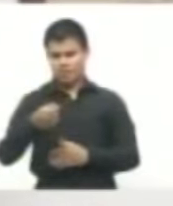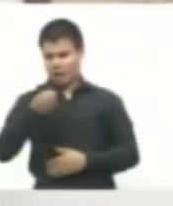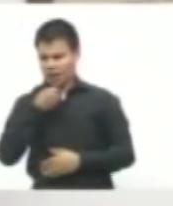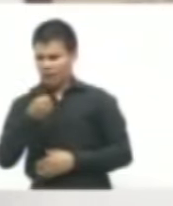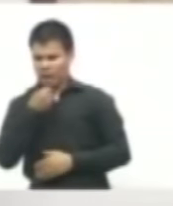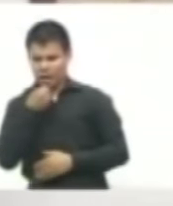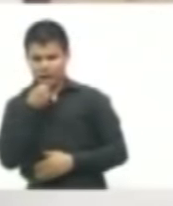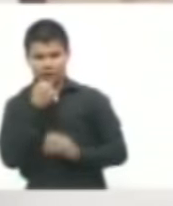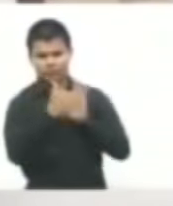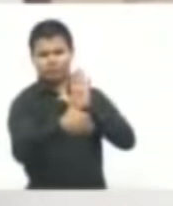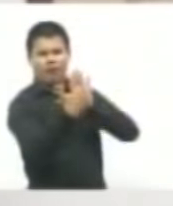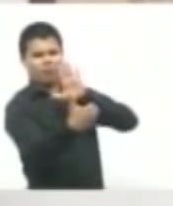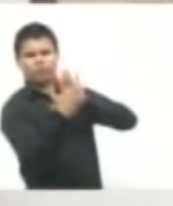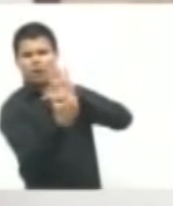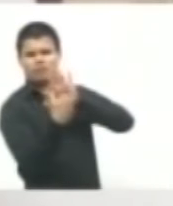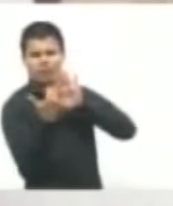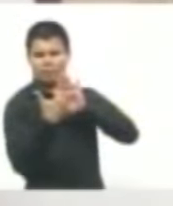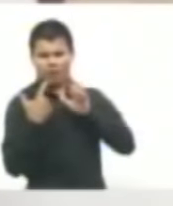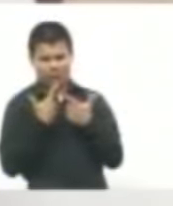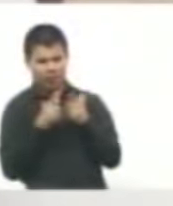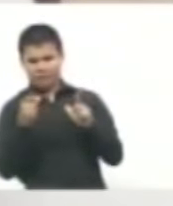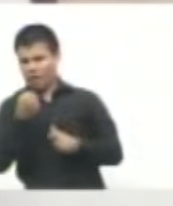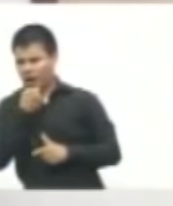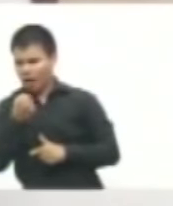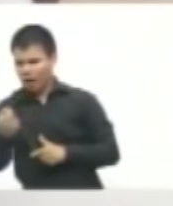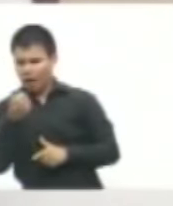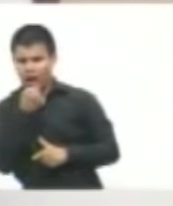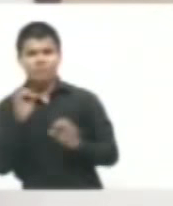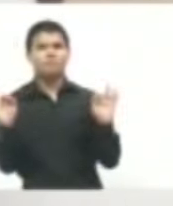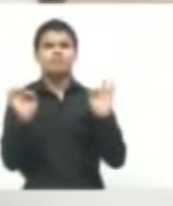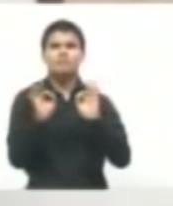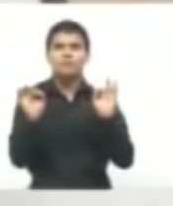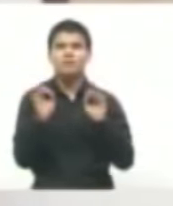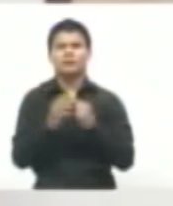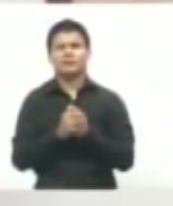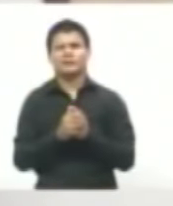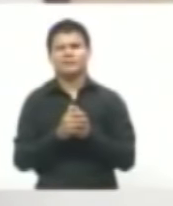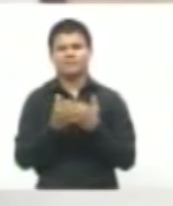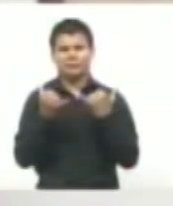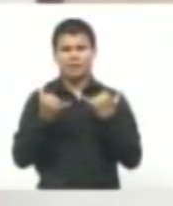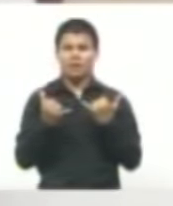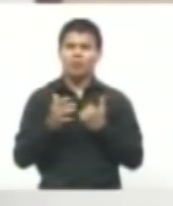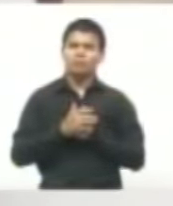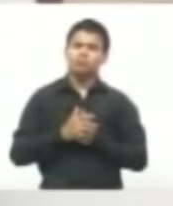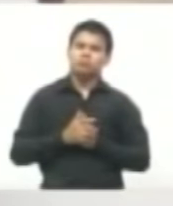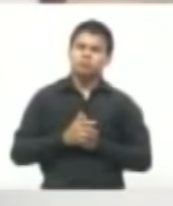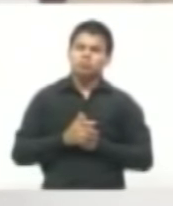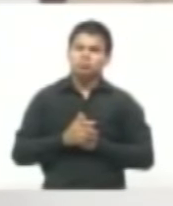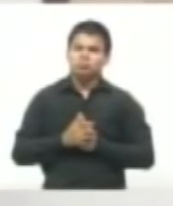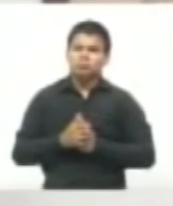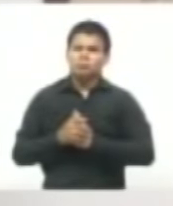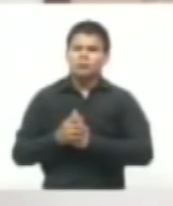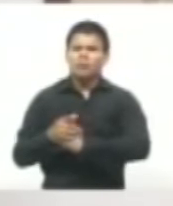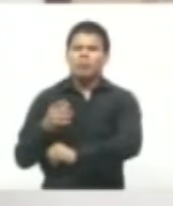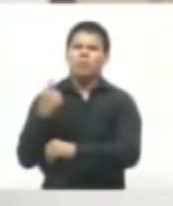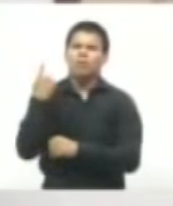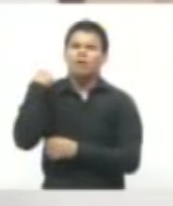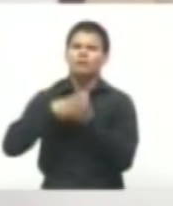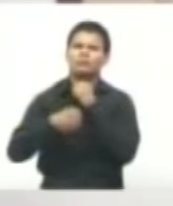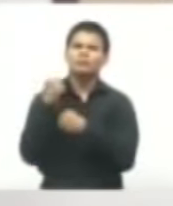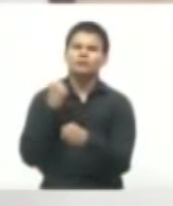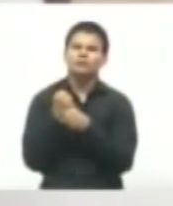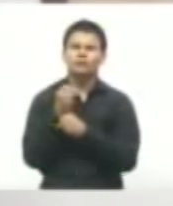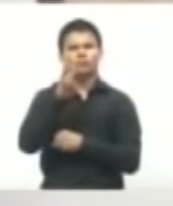atentados contra la libertad de prensa y contra los comunicadores sociales y periodistas. El año pasado se reportaron aproximadamente unos